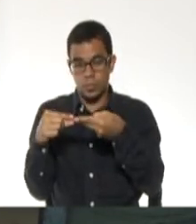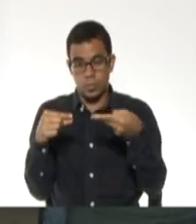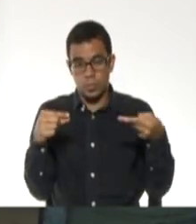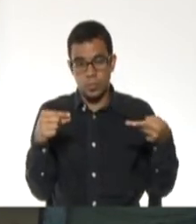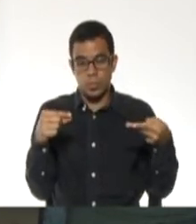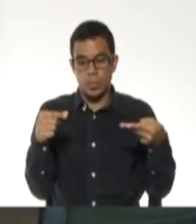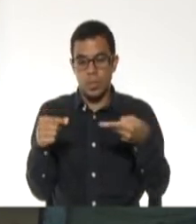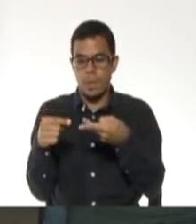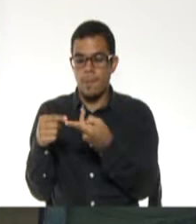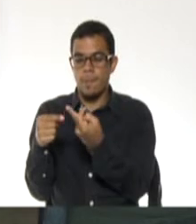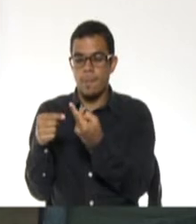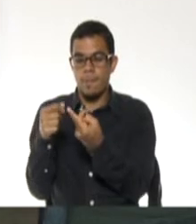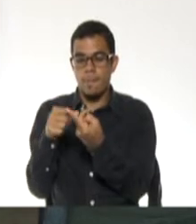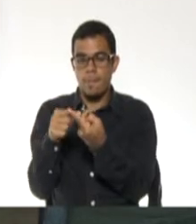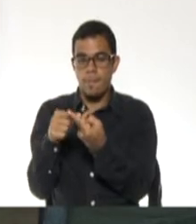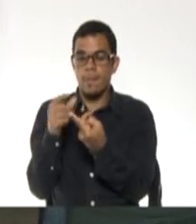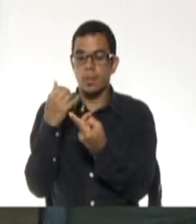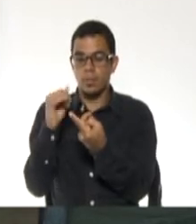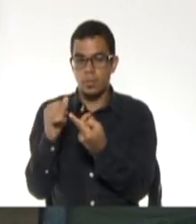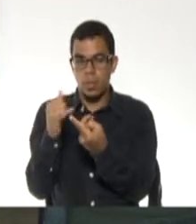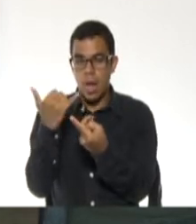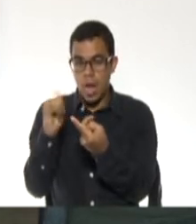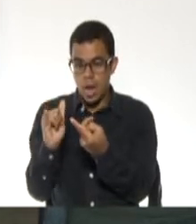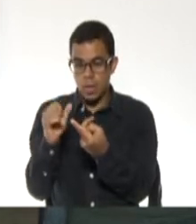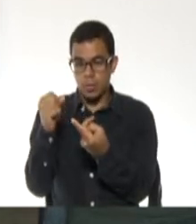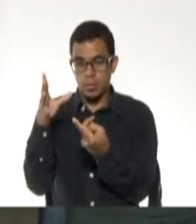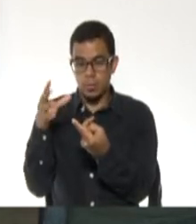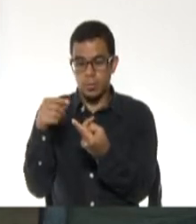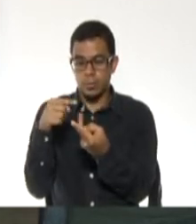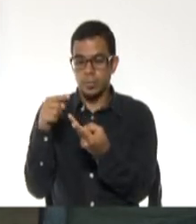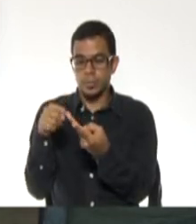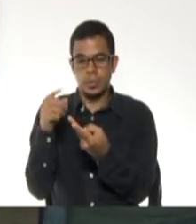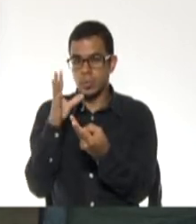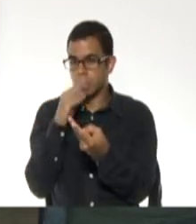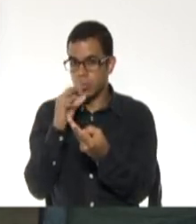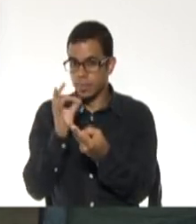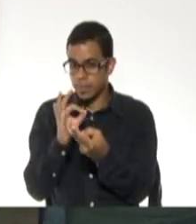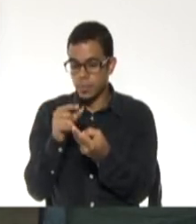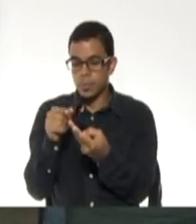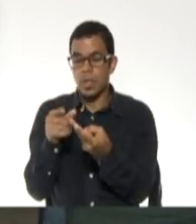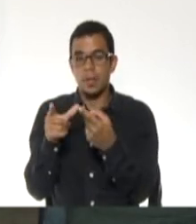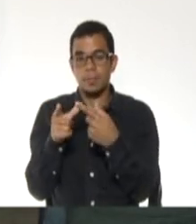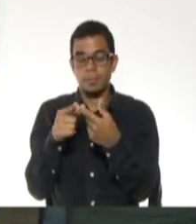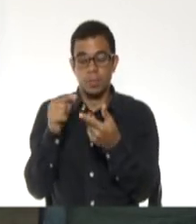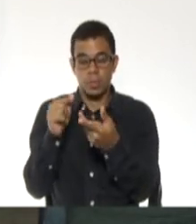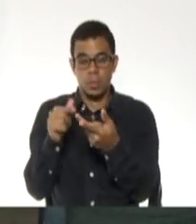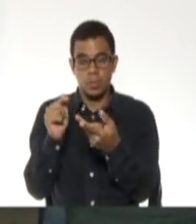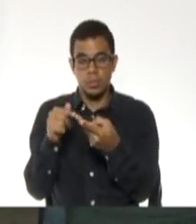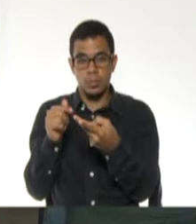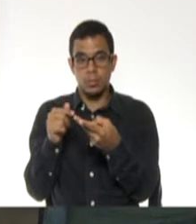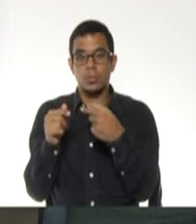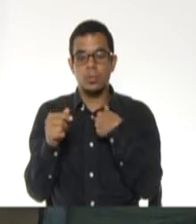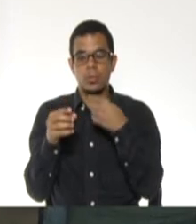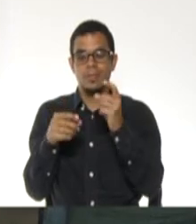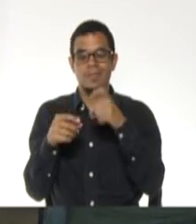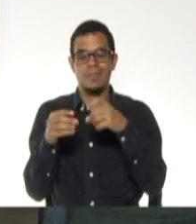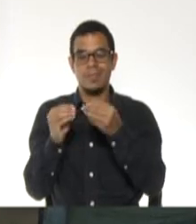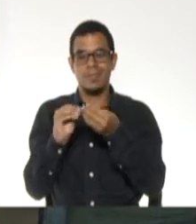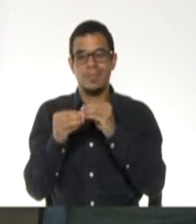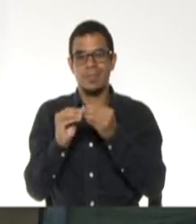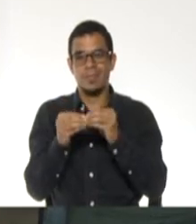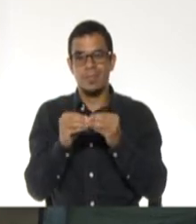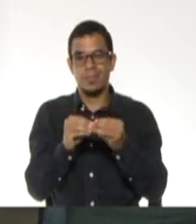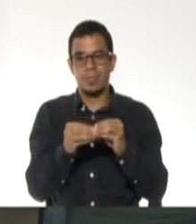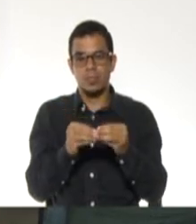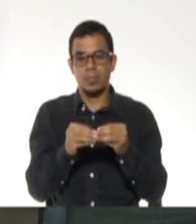que ese cable está en buen estado. Por lo tanto, yo debo ahora, sin moverlo de allí, yo